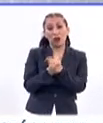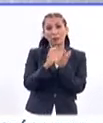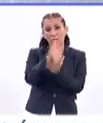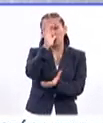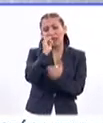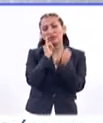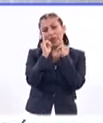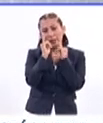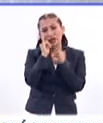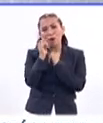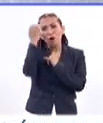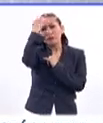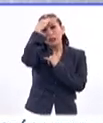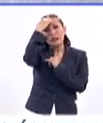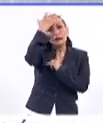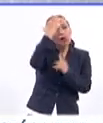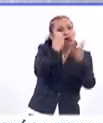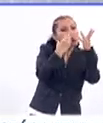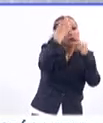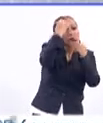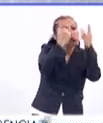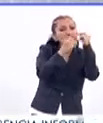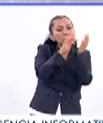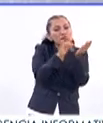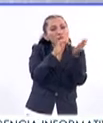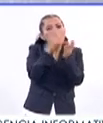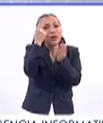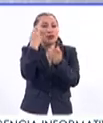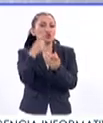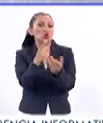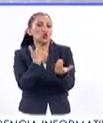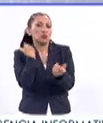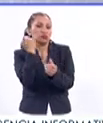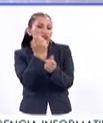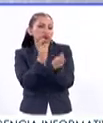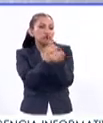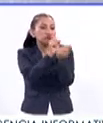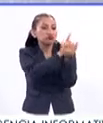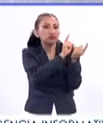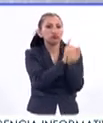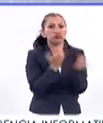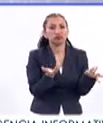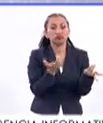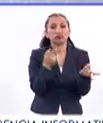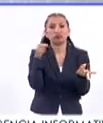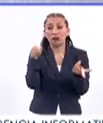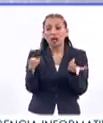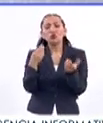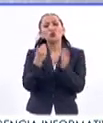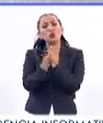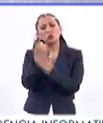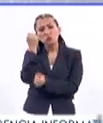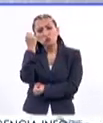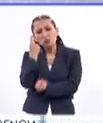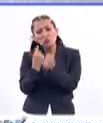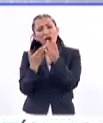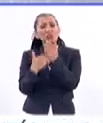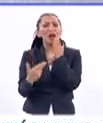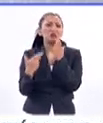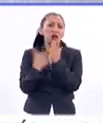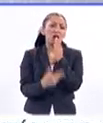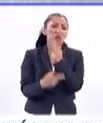mayoría son intérpretes empíricos o prácticos que han aprendido a través de la experiencia y han recibido cursos,